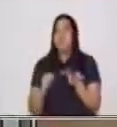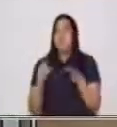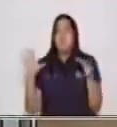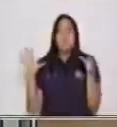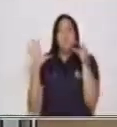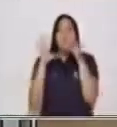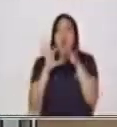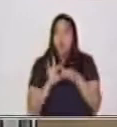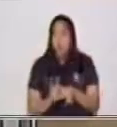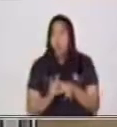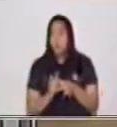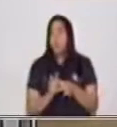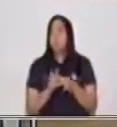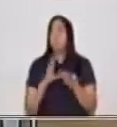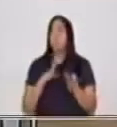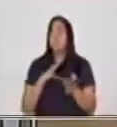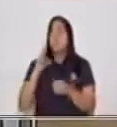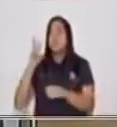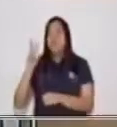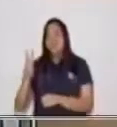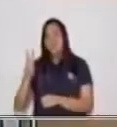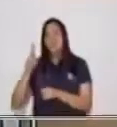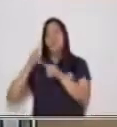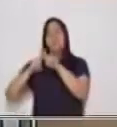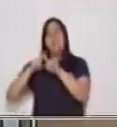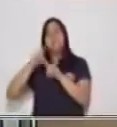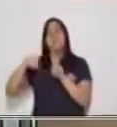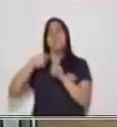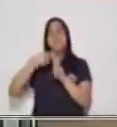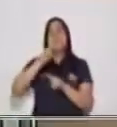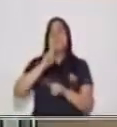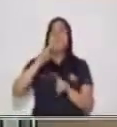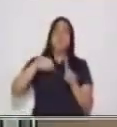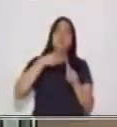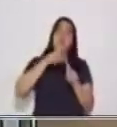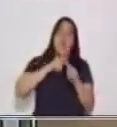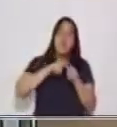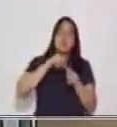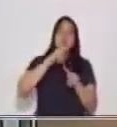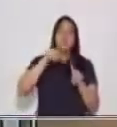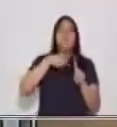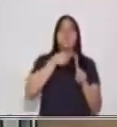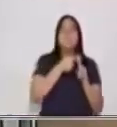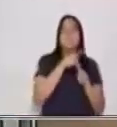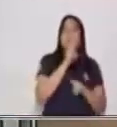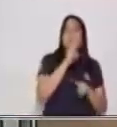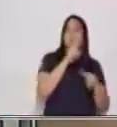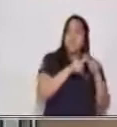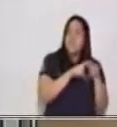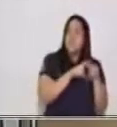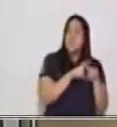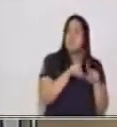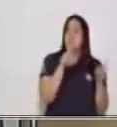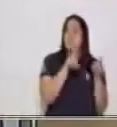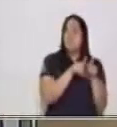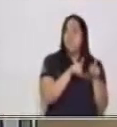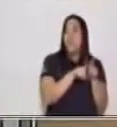Y entonces vamos a tener 2x más 2x más x, nos queda